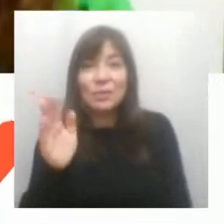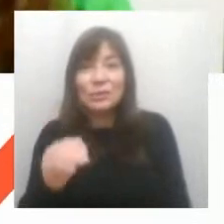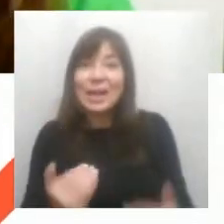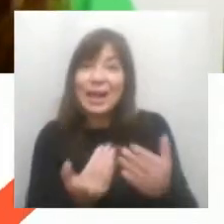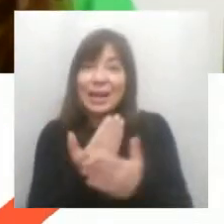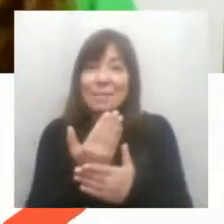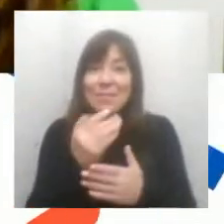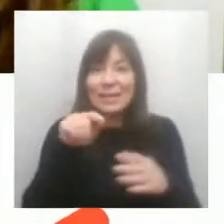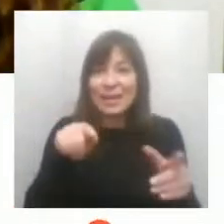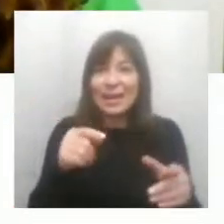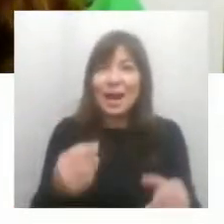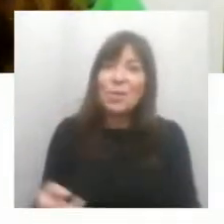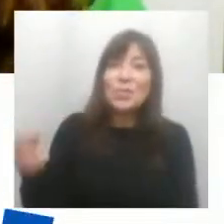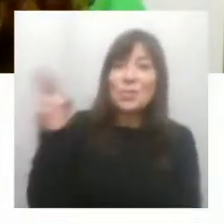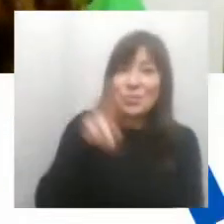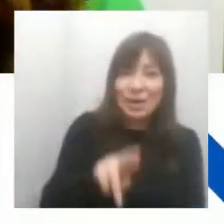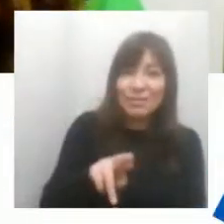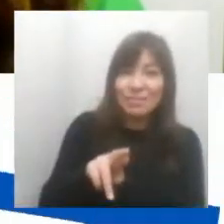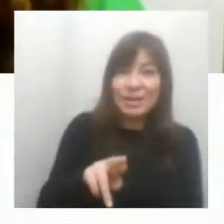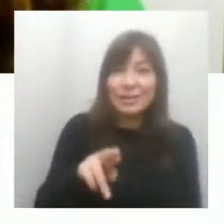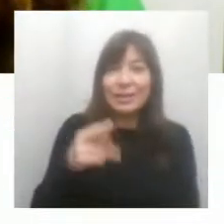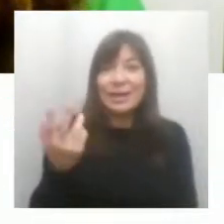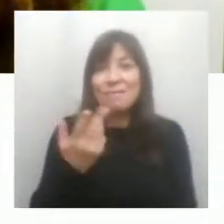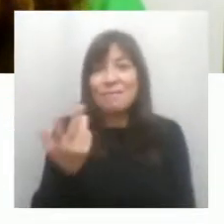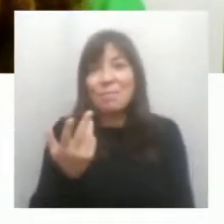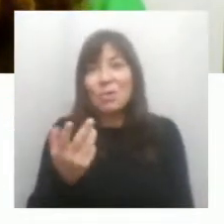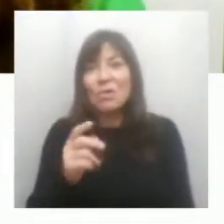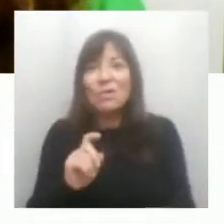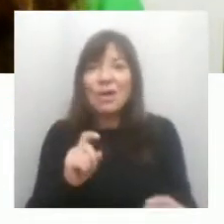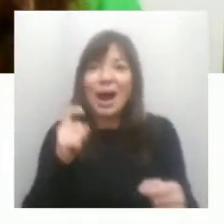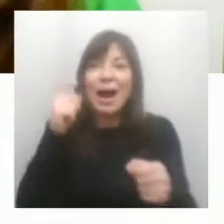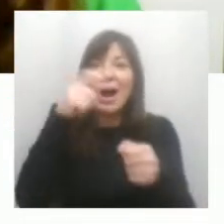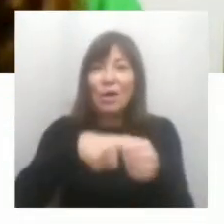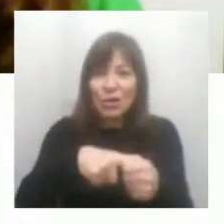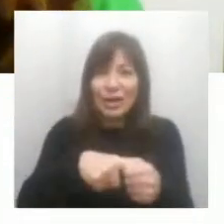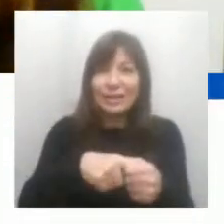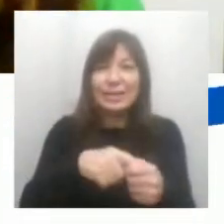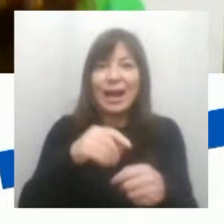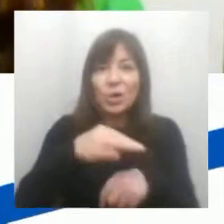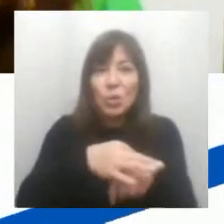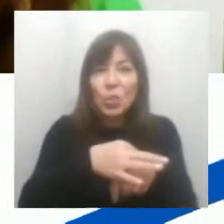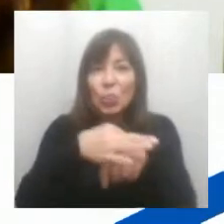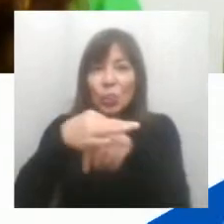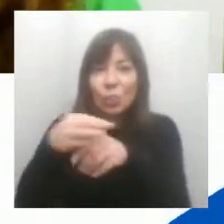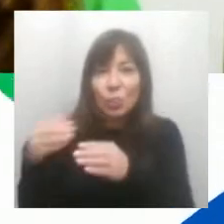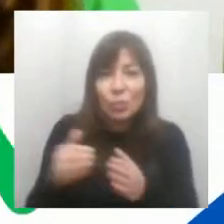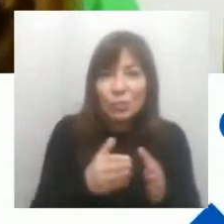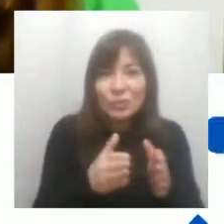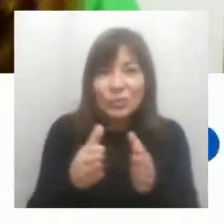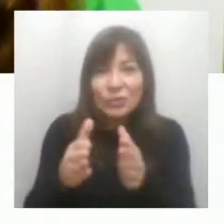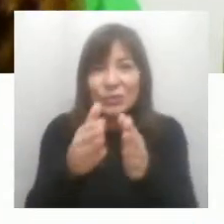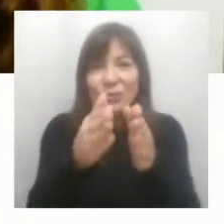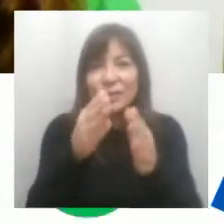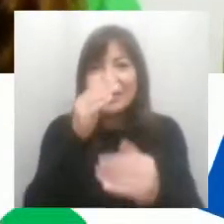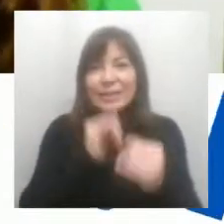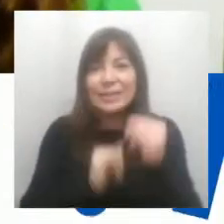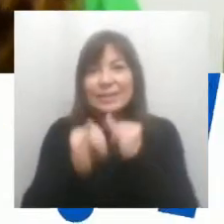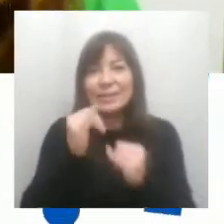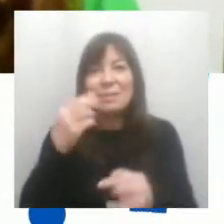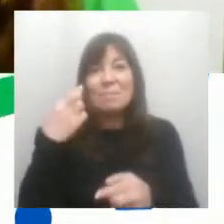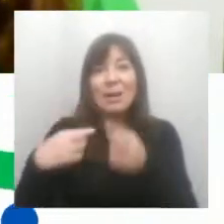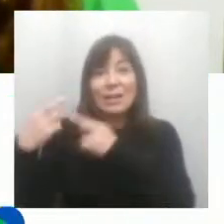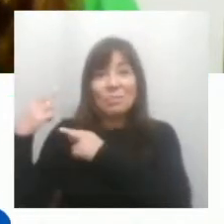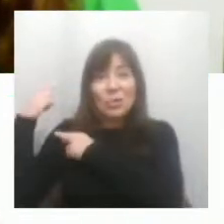conociendo, mañana nuevamente vamos a estar haciendo este tour, este recorrido virtual, ya patrimonial del Museo Interactivo, así